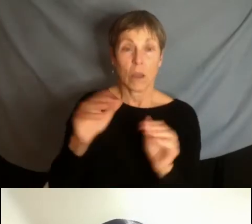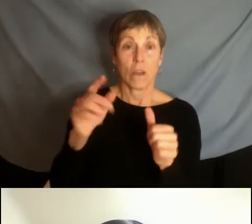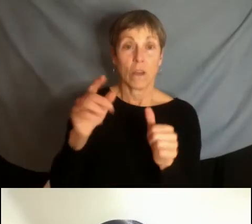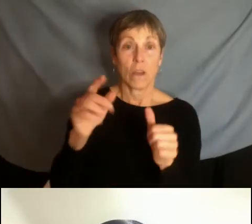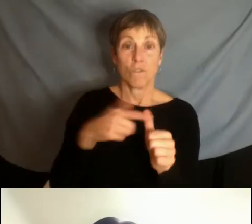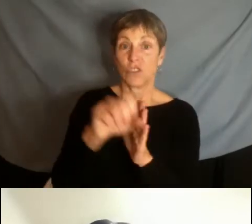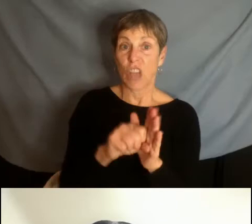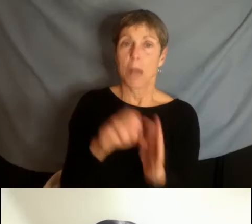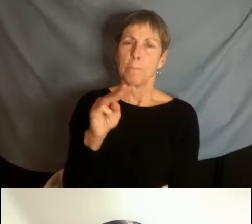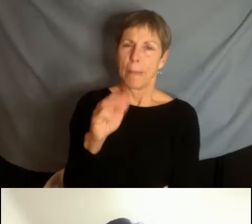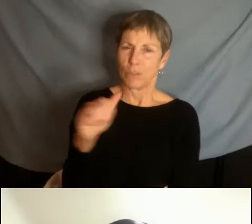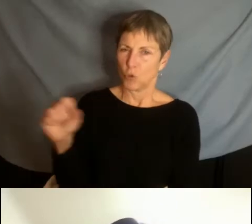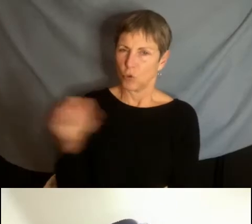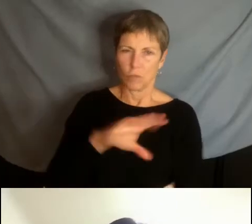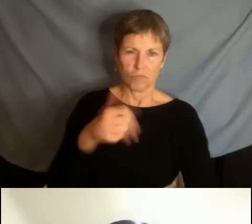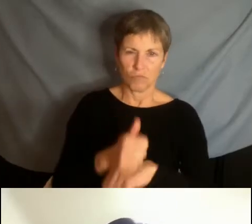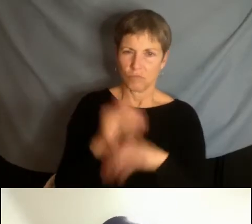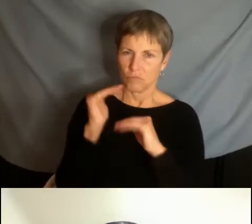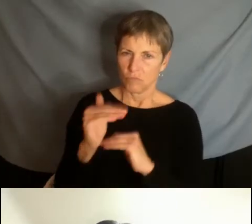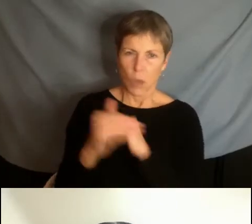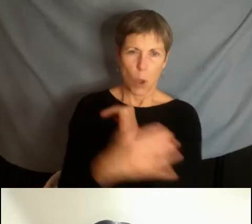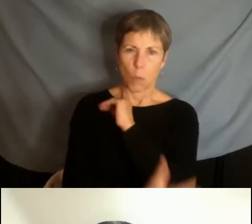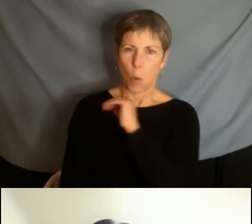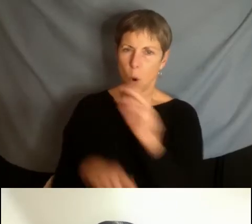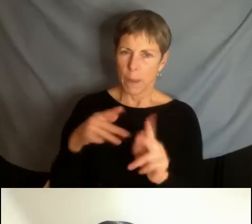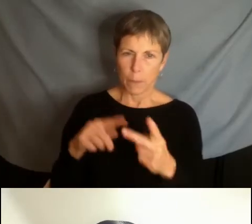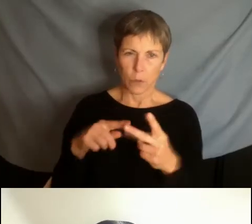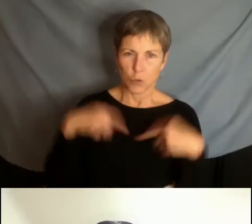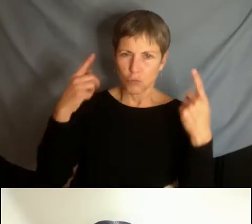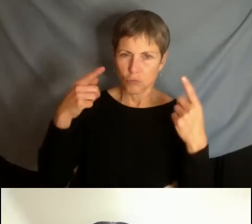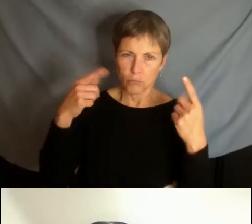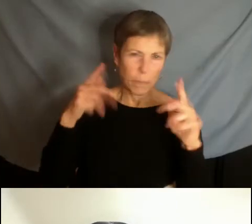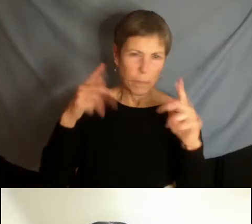propias restricciones. Massachusetts fue la primera y tuvieron